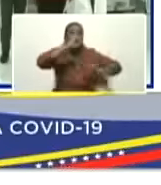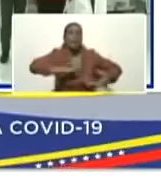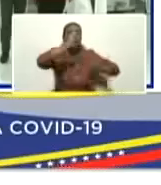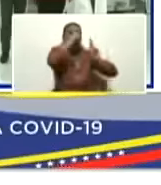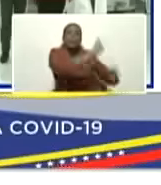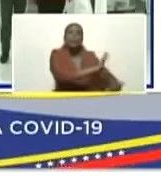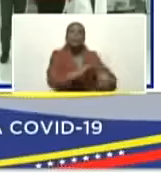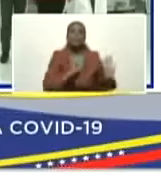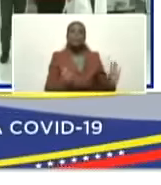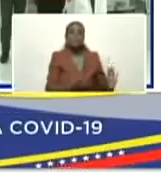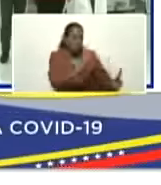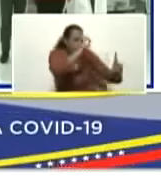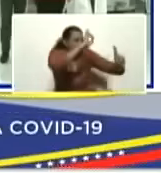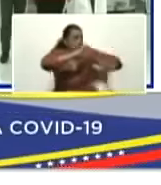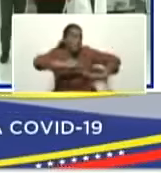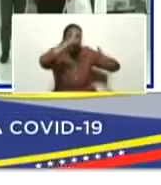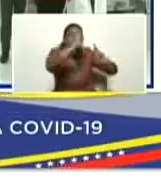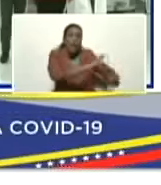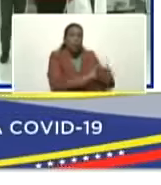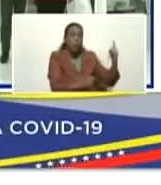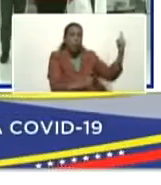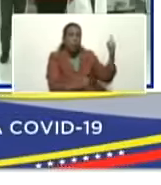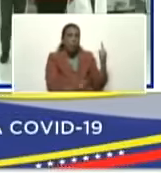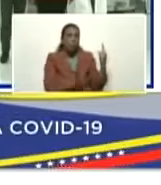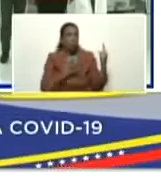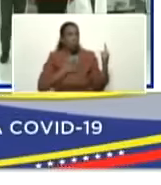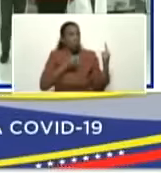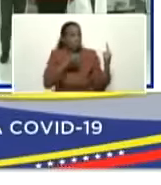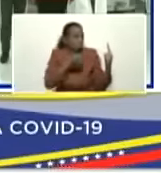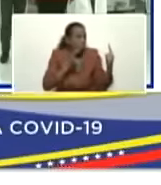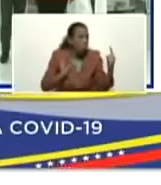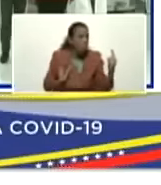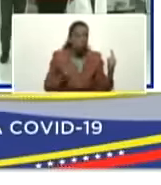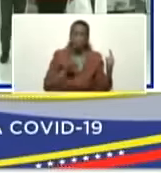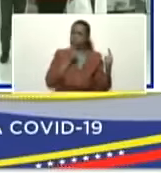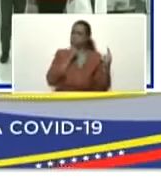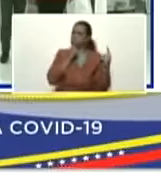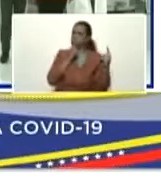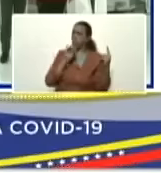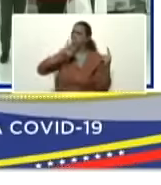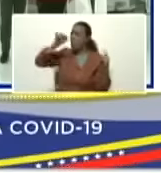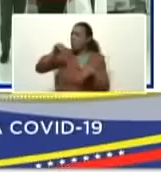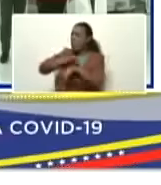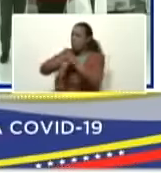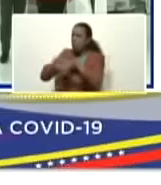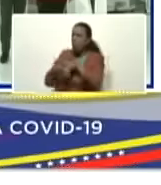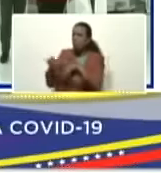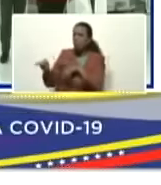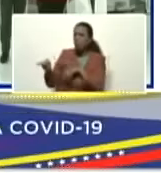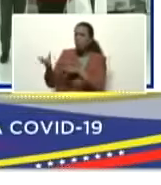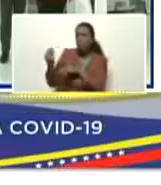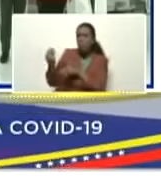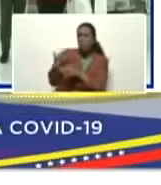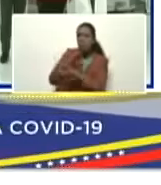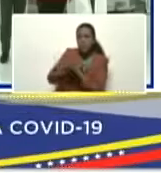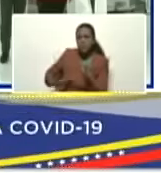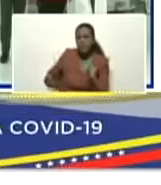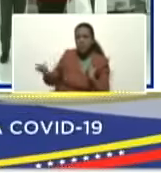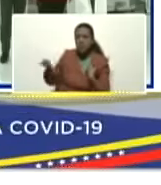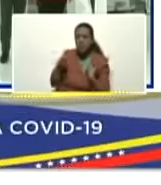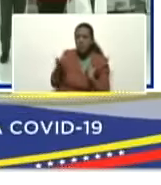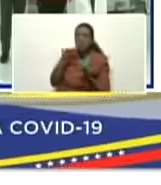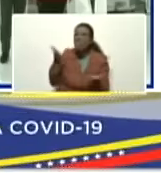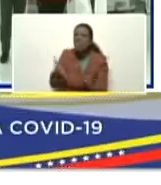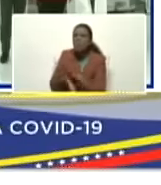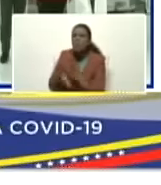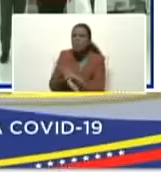compadre. Entonces ellos vinieron. Entonces Jorge Rodríguez me llama. Presidente. Ajá, dime,